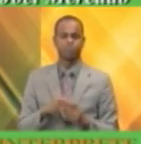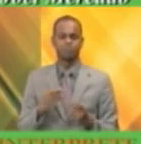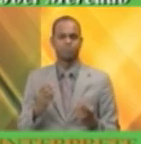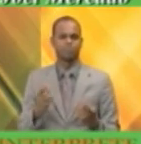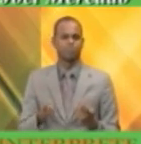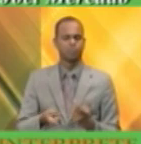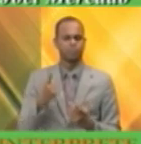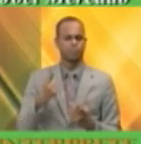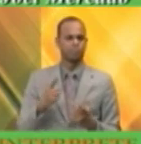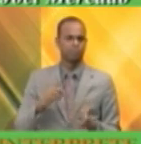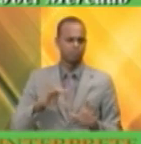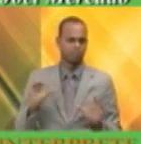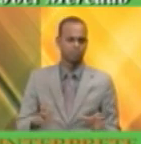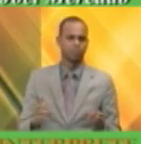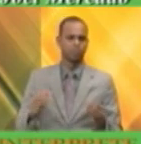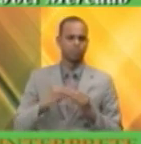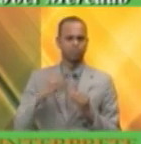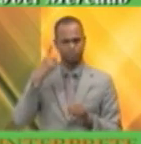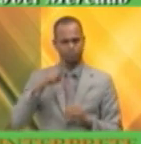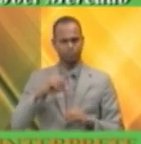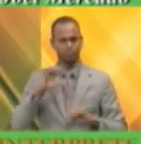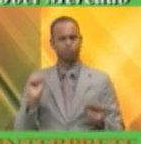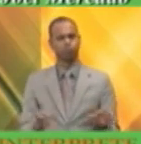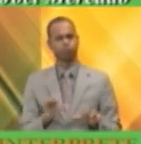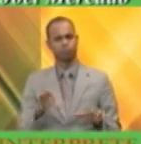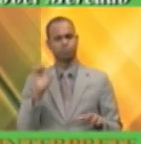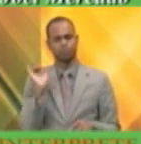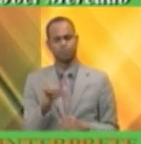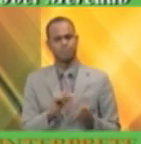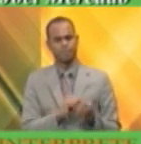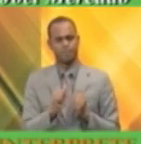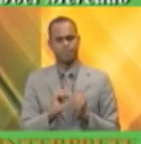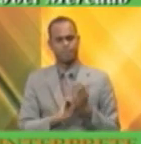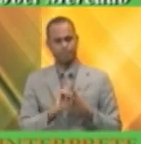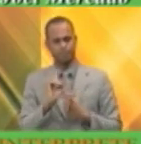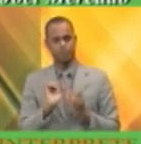un elemento más para que se pueda hacer su desarrollo deportivo.